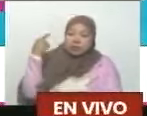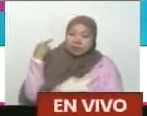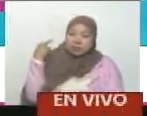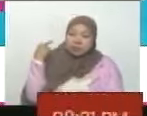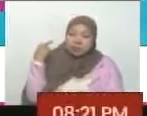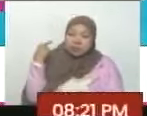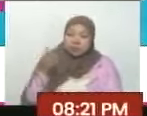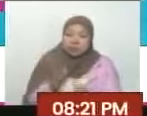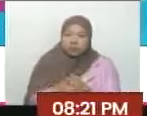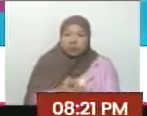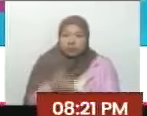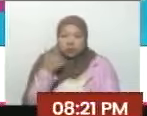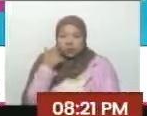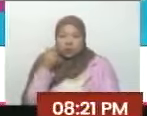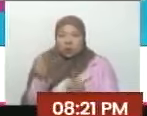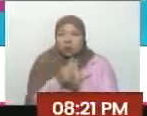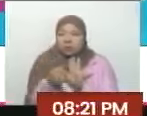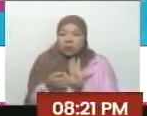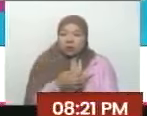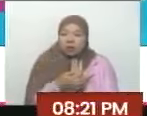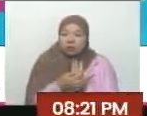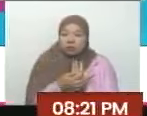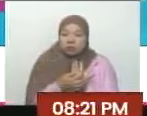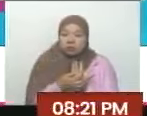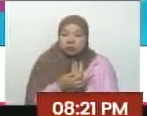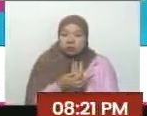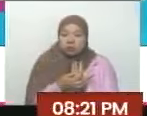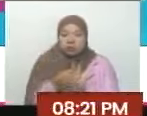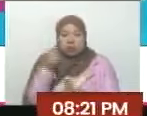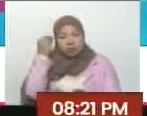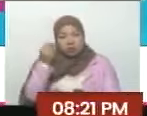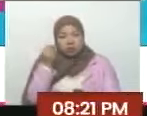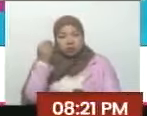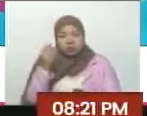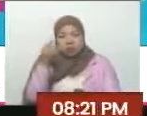¡pum!, explotaba con un golpe de Estado. Y creía este